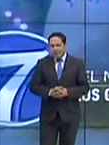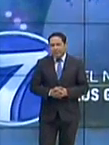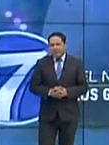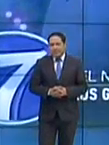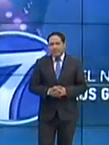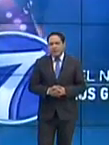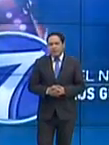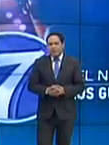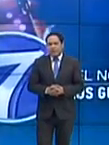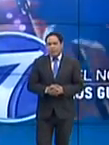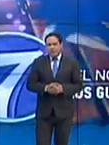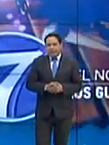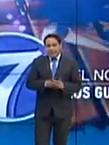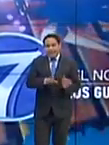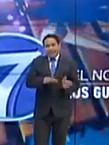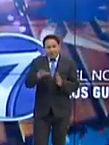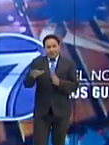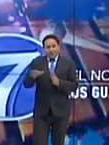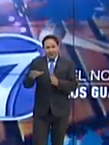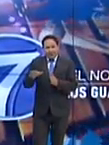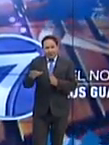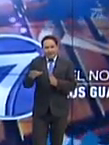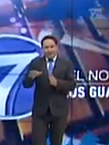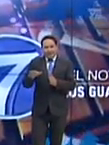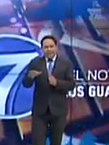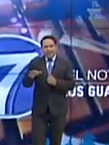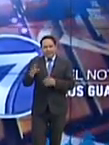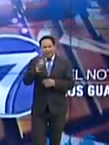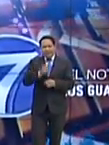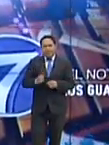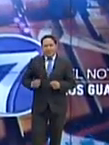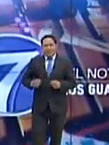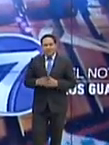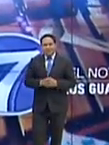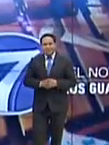de independencia, de democracia y por supuesto, este es el camino hacia el bicentenario. Vamos a la pausa.